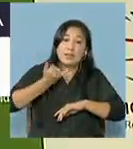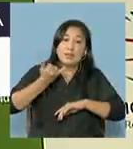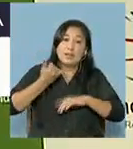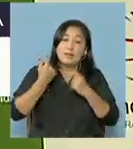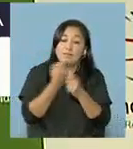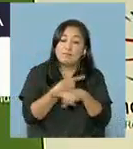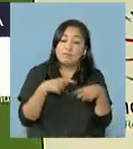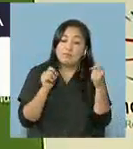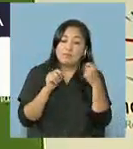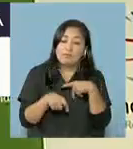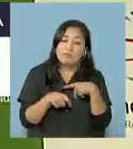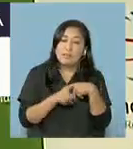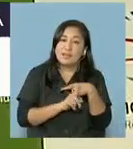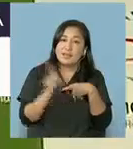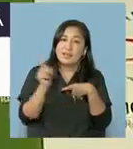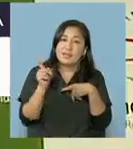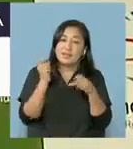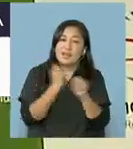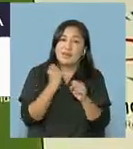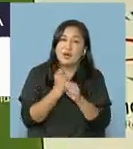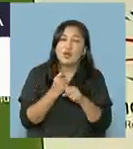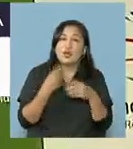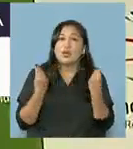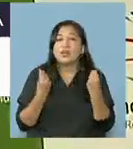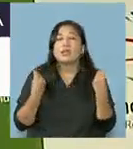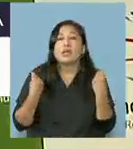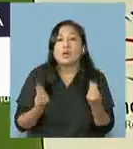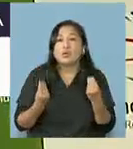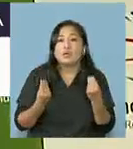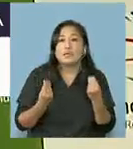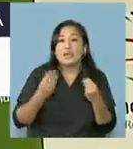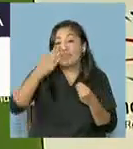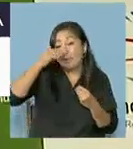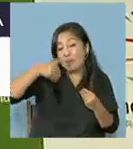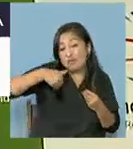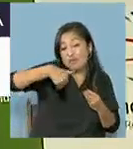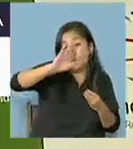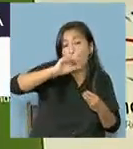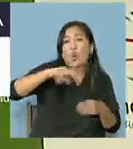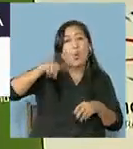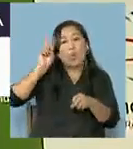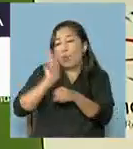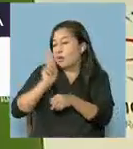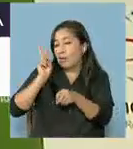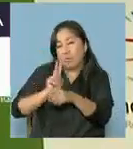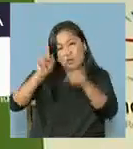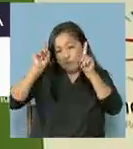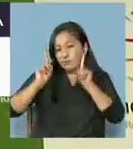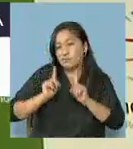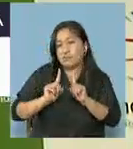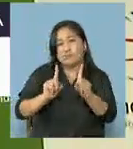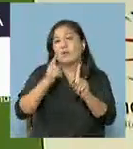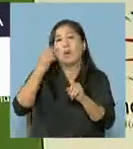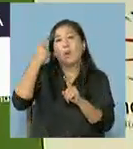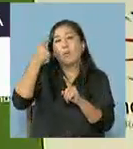la característica de que esta obra no ha producido ni va a producir daños posteriores por mucho tiempo. ¿Por qué digo esto? Porque